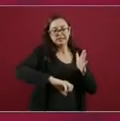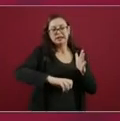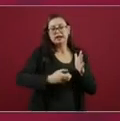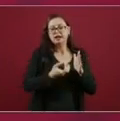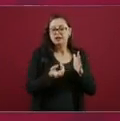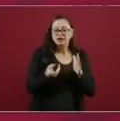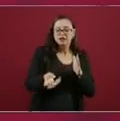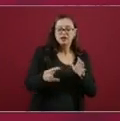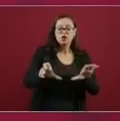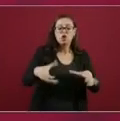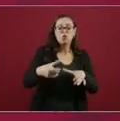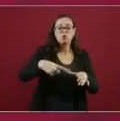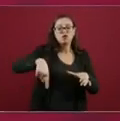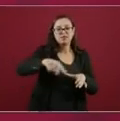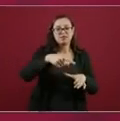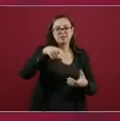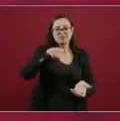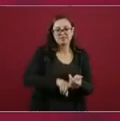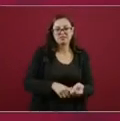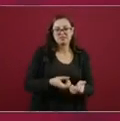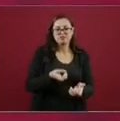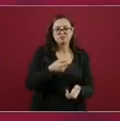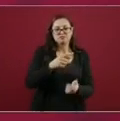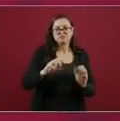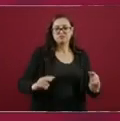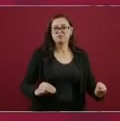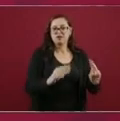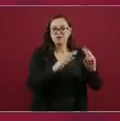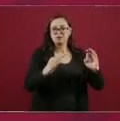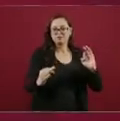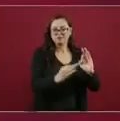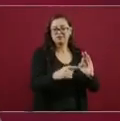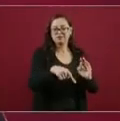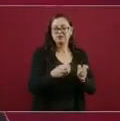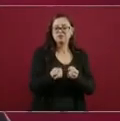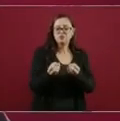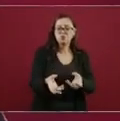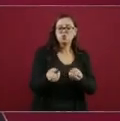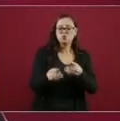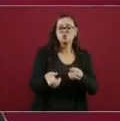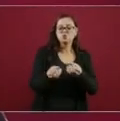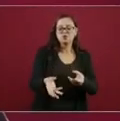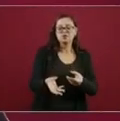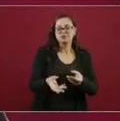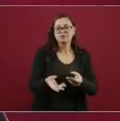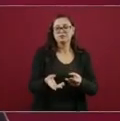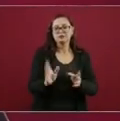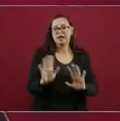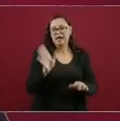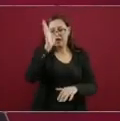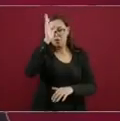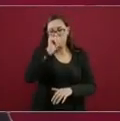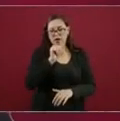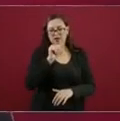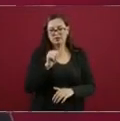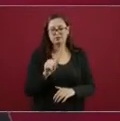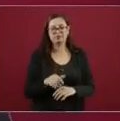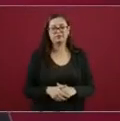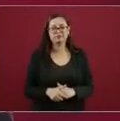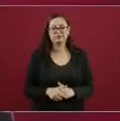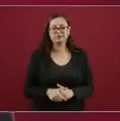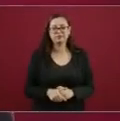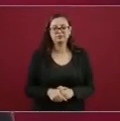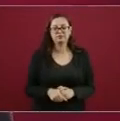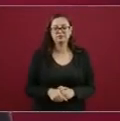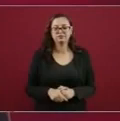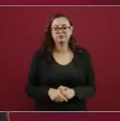donde se lleva a cabo la extracción del mineral y donde se necesita por